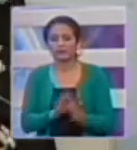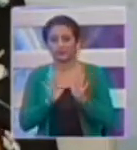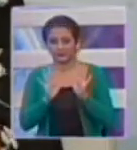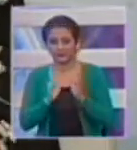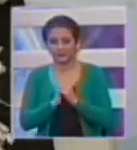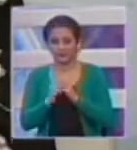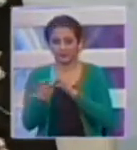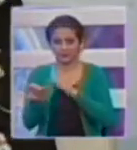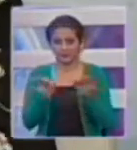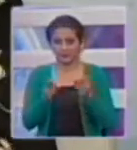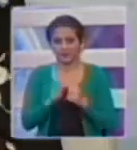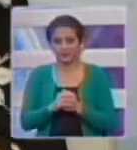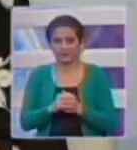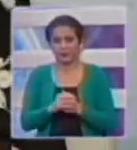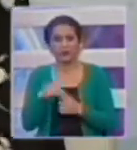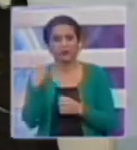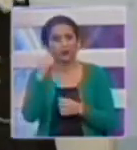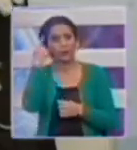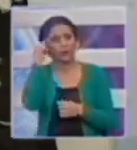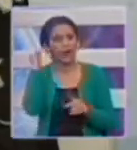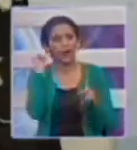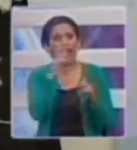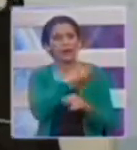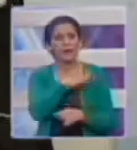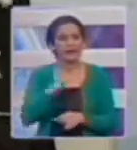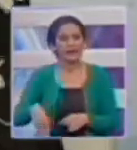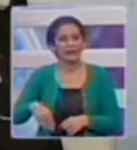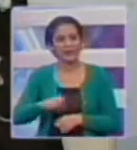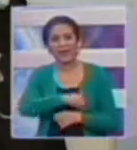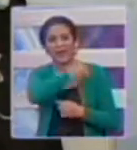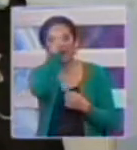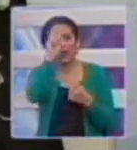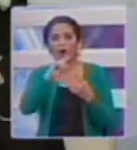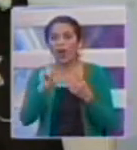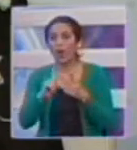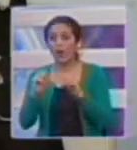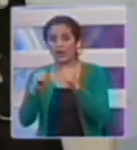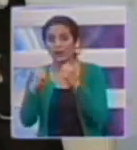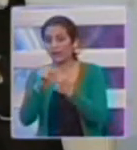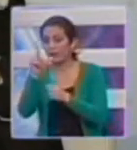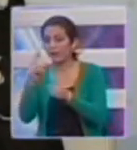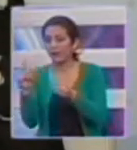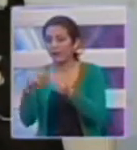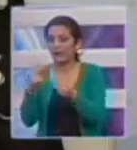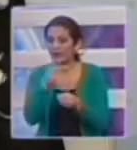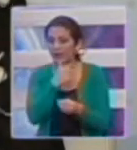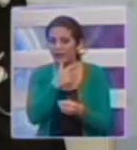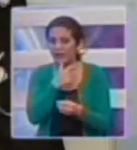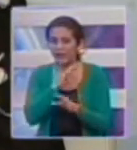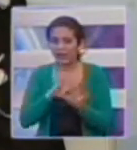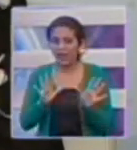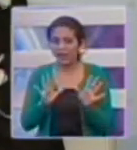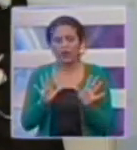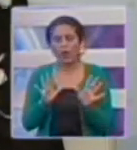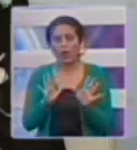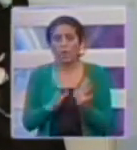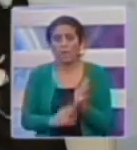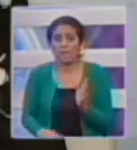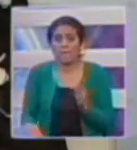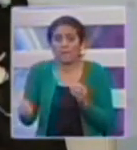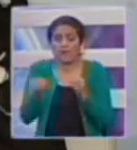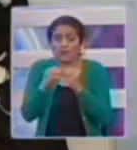es solamente la presidencia y la Asamblea, porque no es solamente el 2017. Creo que lo que está también en construcción en este momento